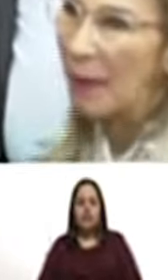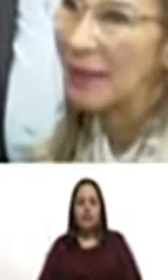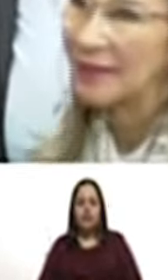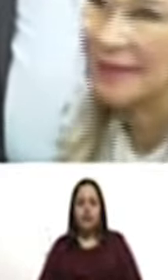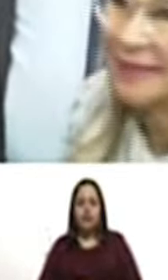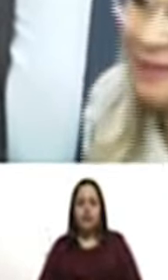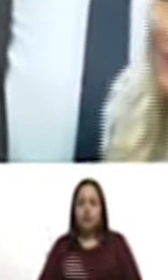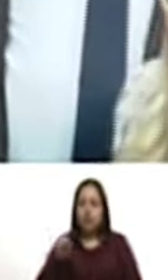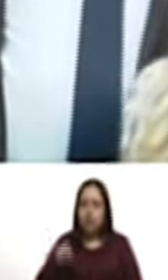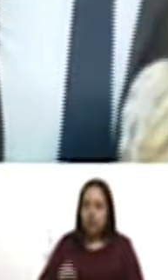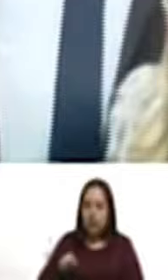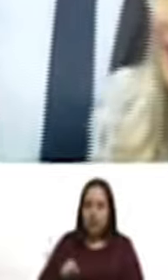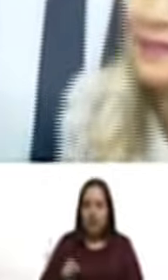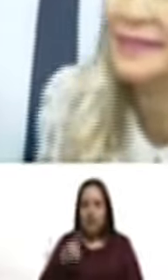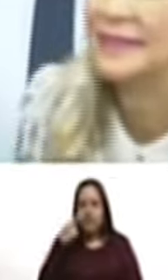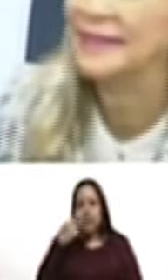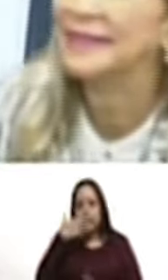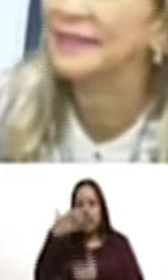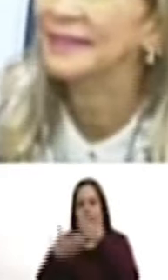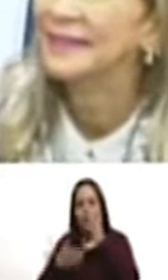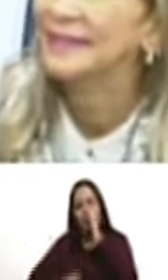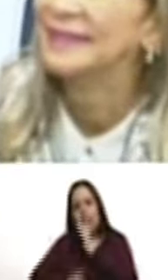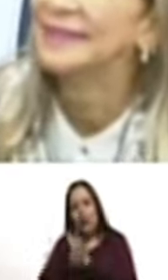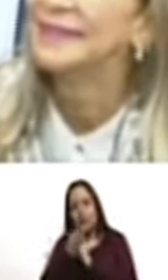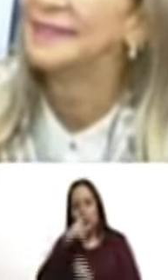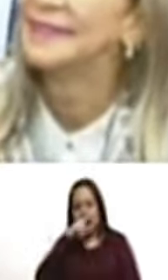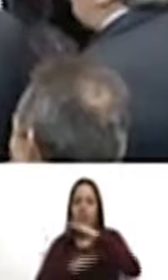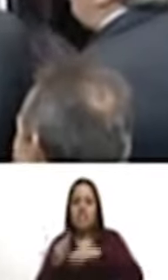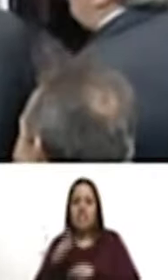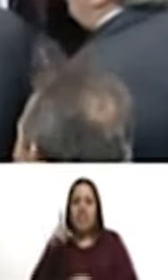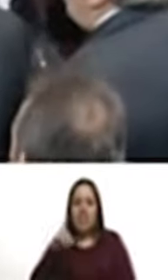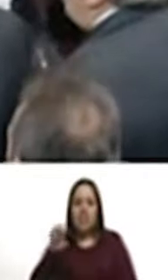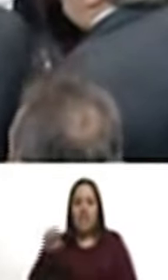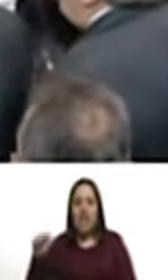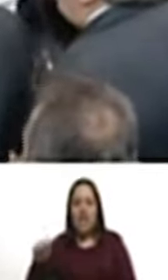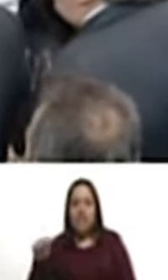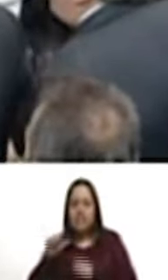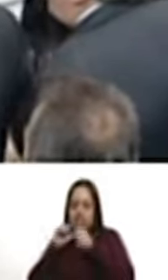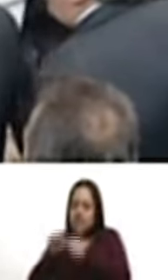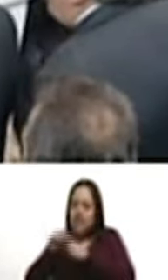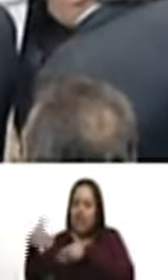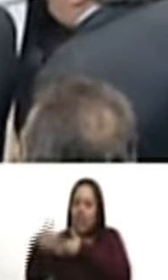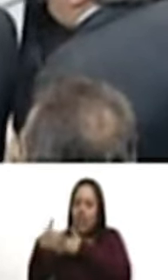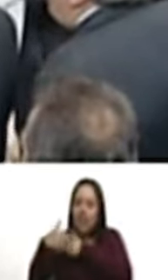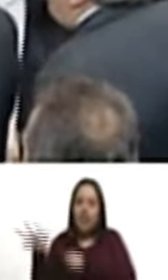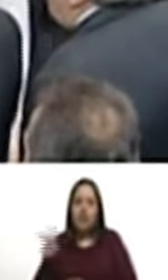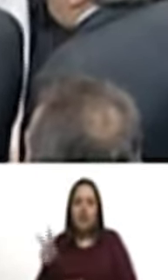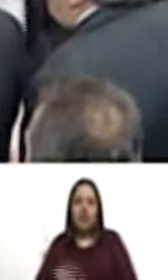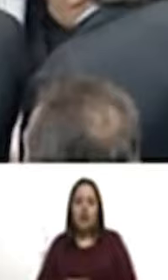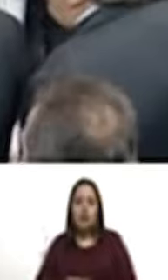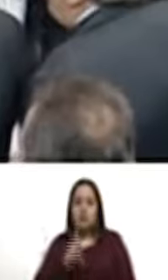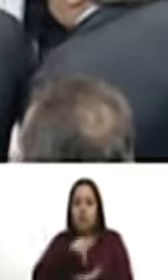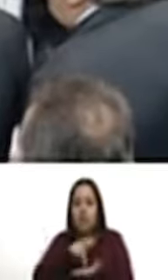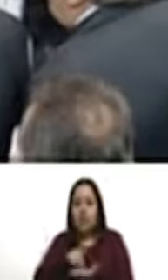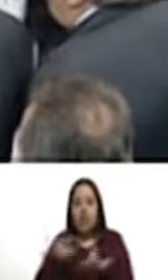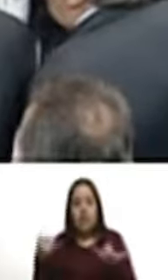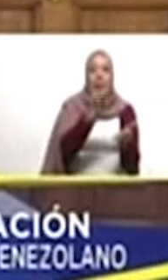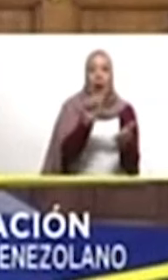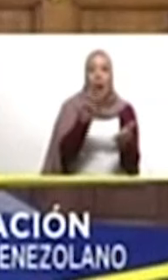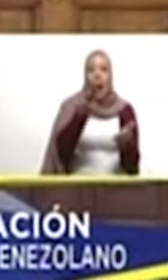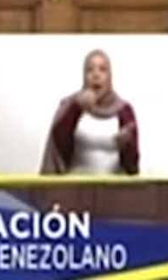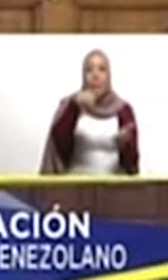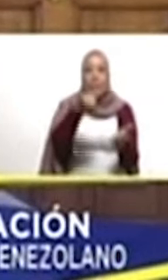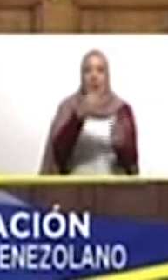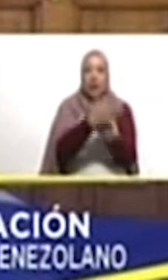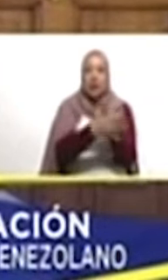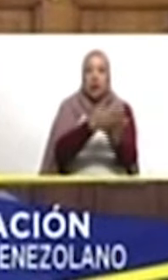debe Buscar la reelección este año ha realizado denuncias similares en el pasado apuntando siempre a los mismos responsables Estados